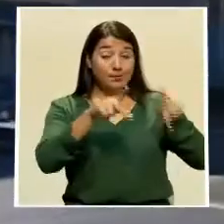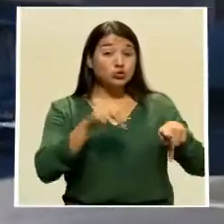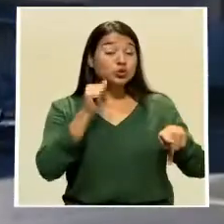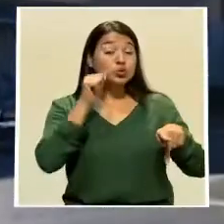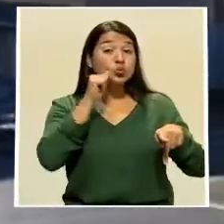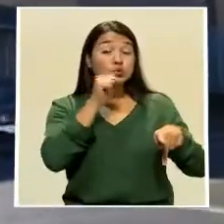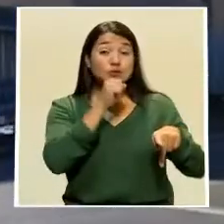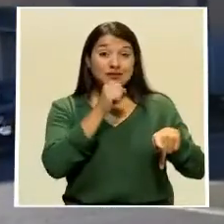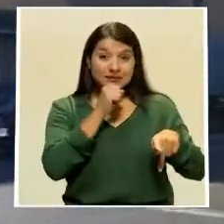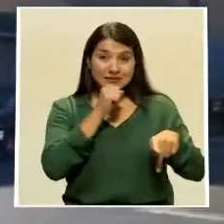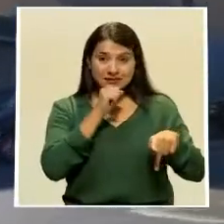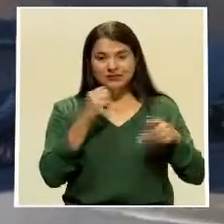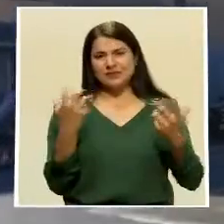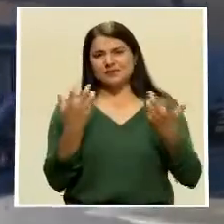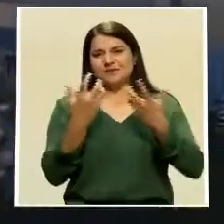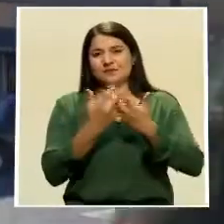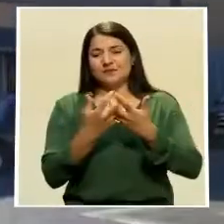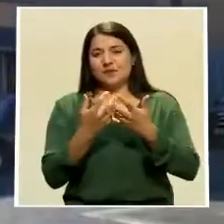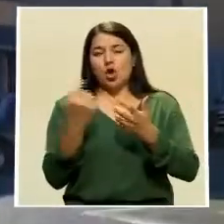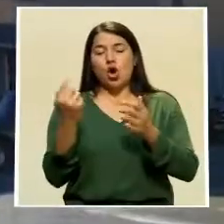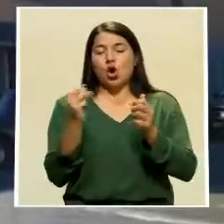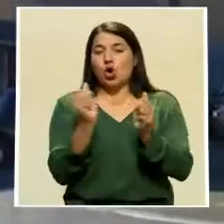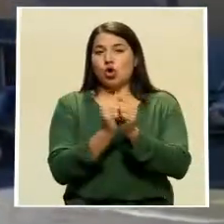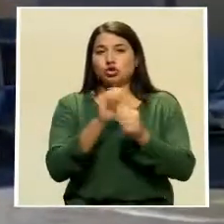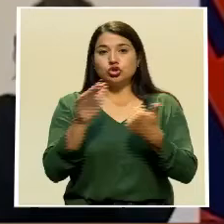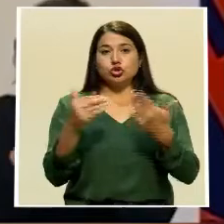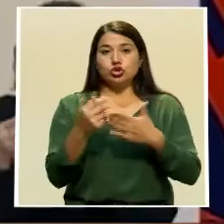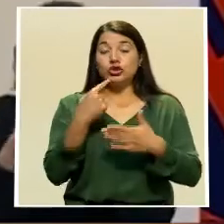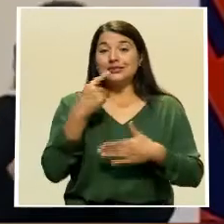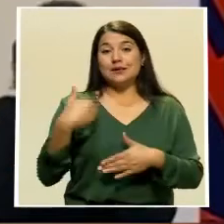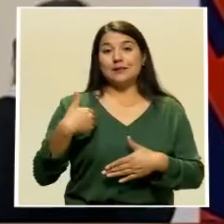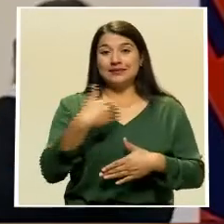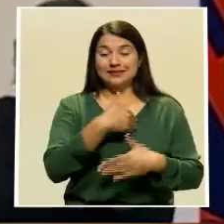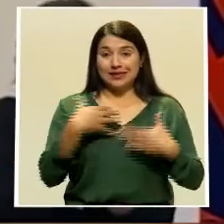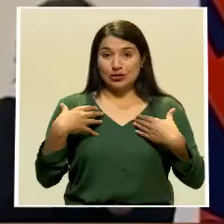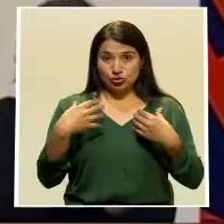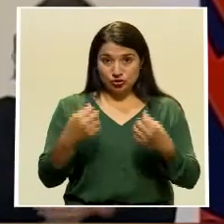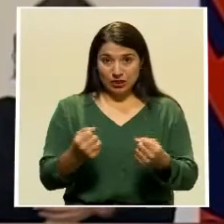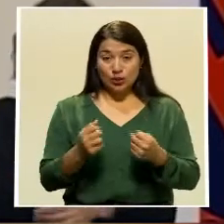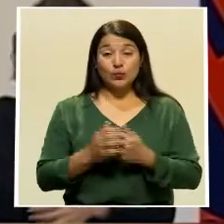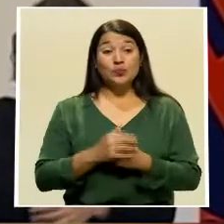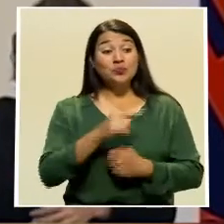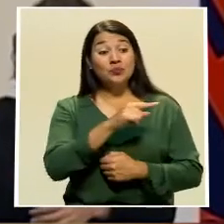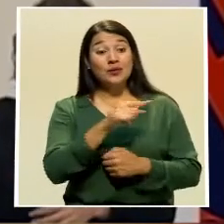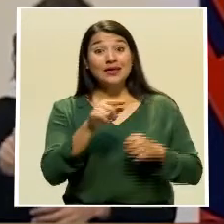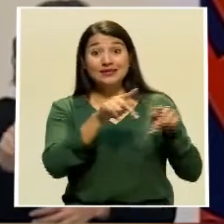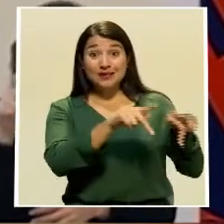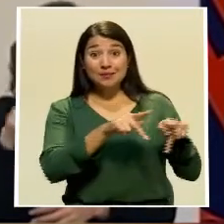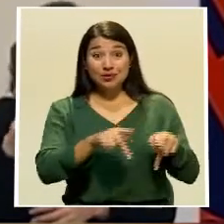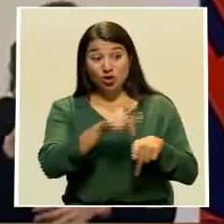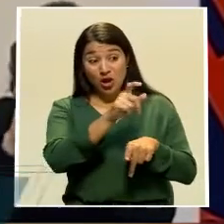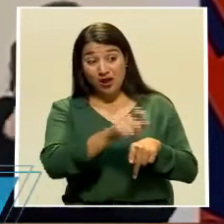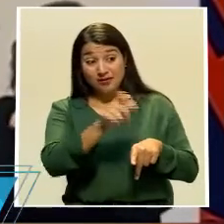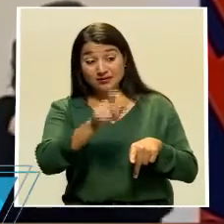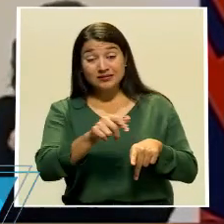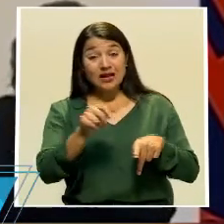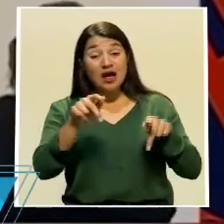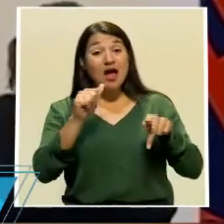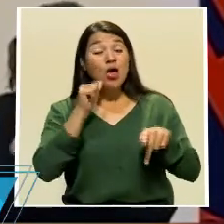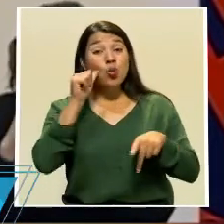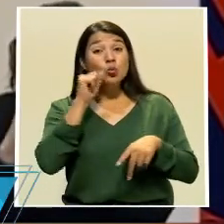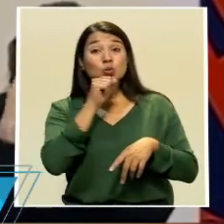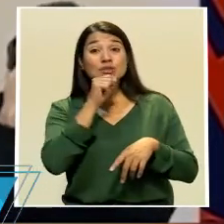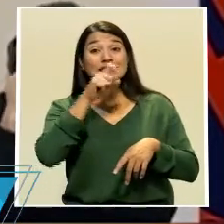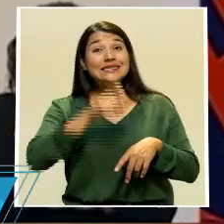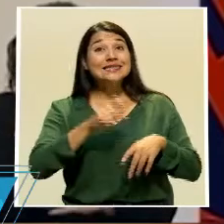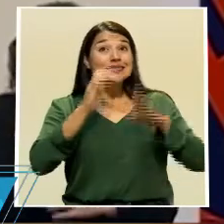acuerdo con lo regulado por el Ministerio de Salud. Resulta ser que estas personas requieren una atención especializada porque